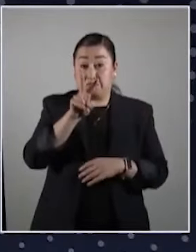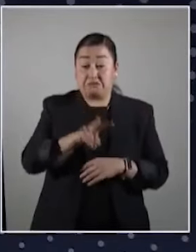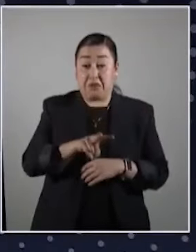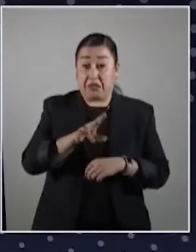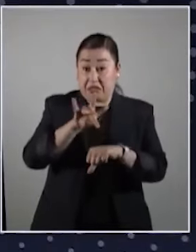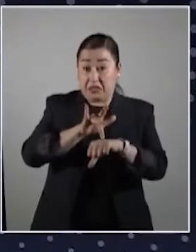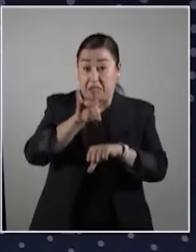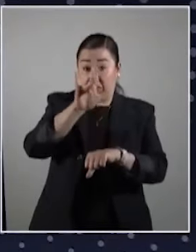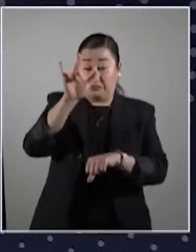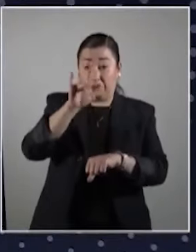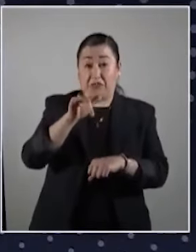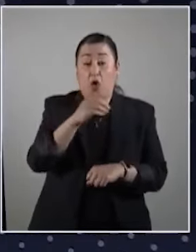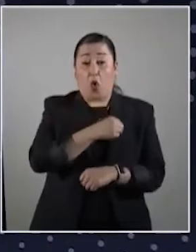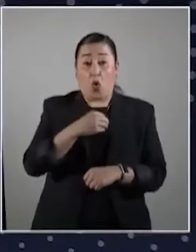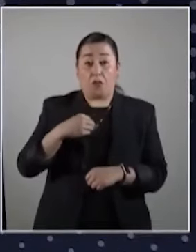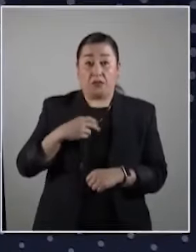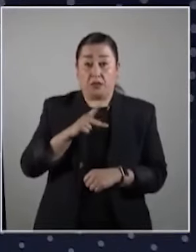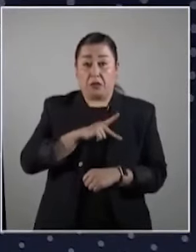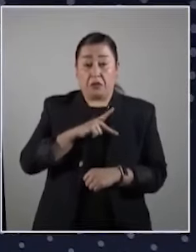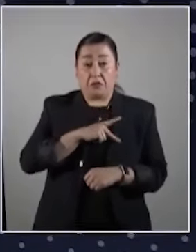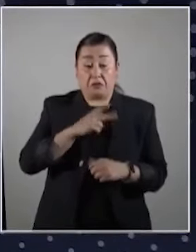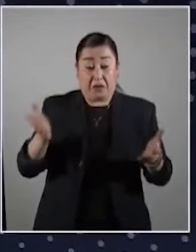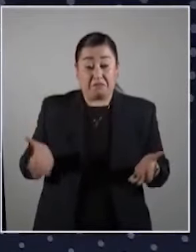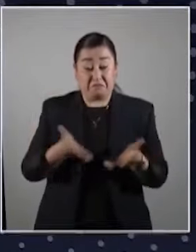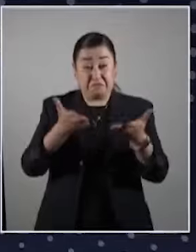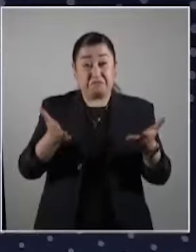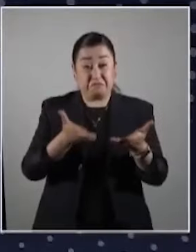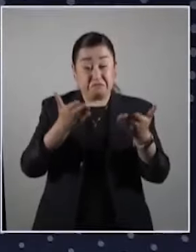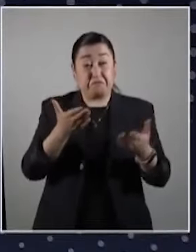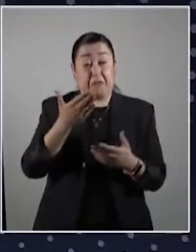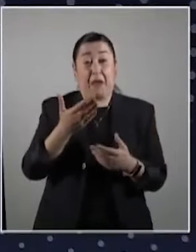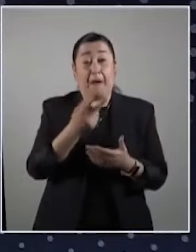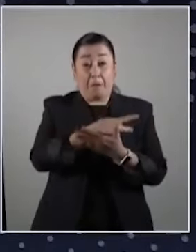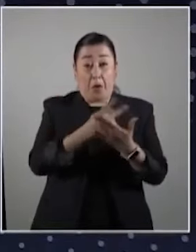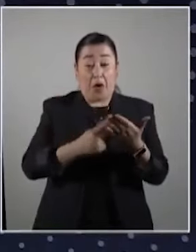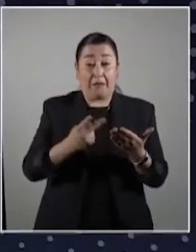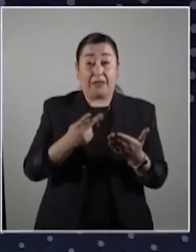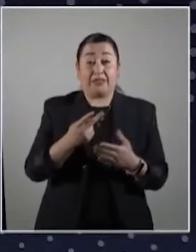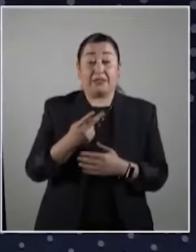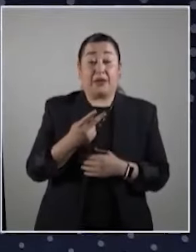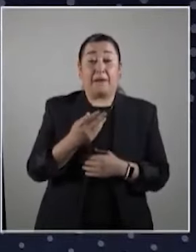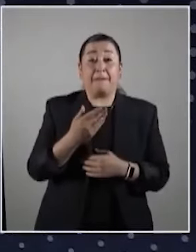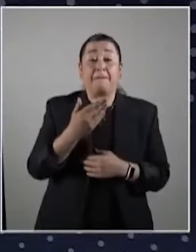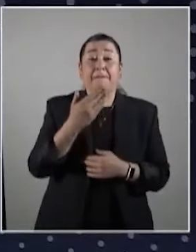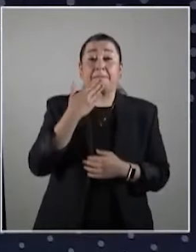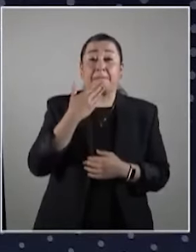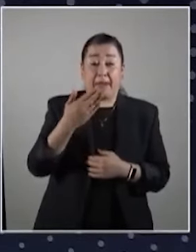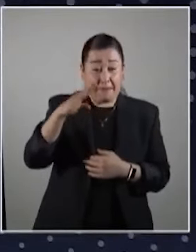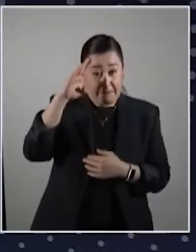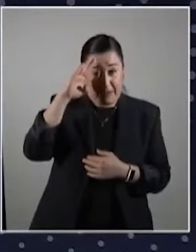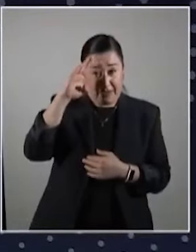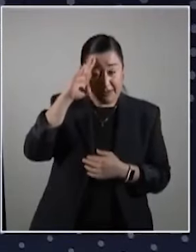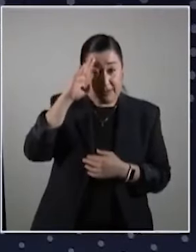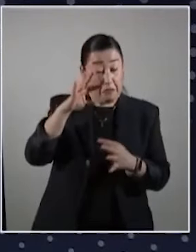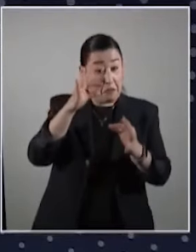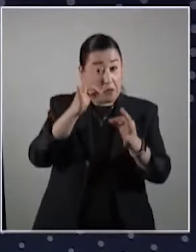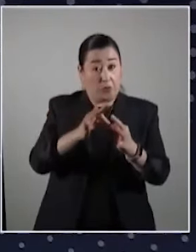será mi obligación impulsar Obras Públicas bien pensadas y bien planeadas y bien ejecutadas